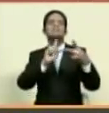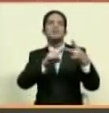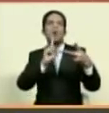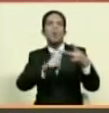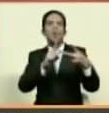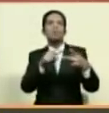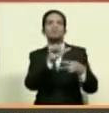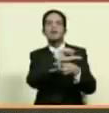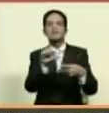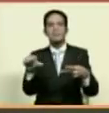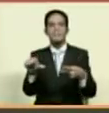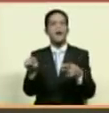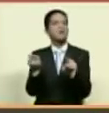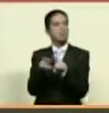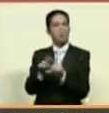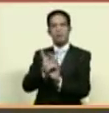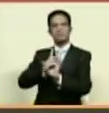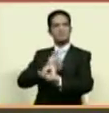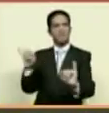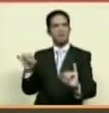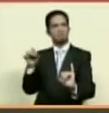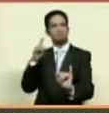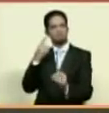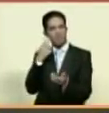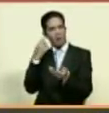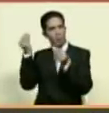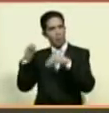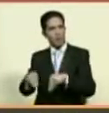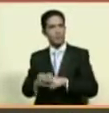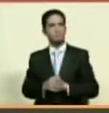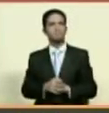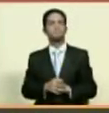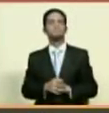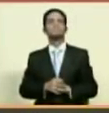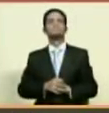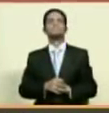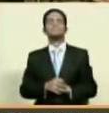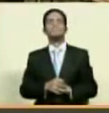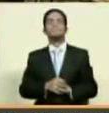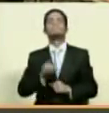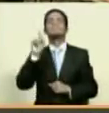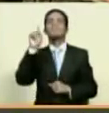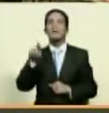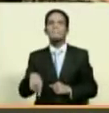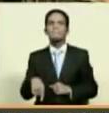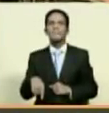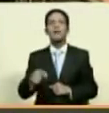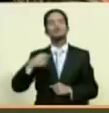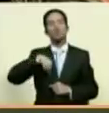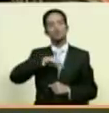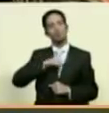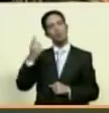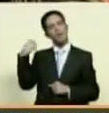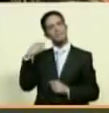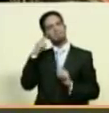está debidamente programado. También estuvimos evaluando el día de